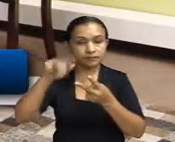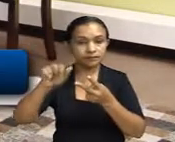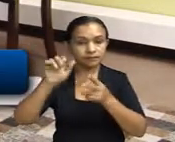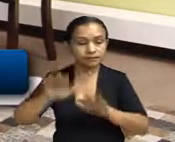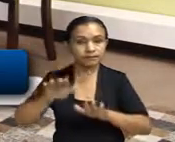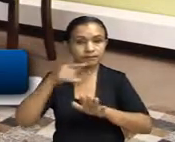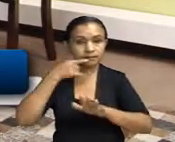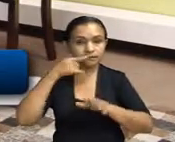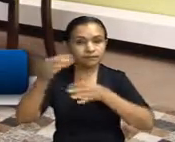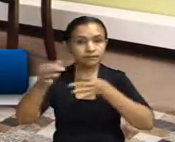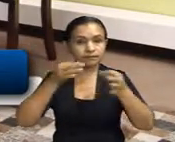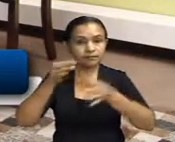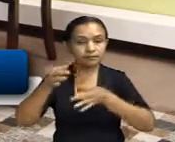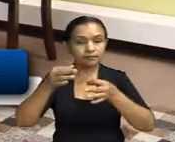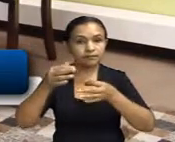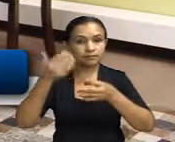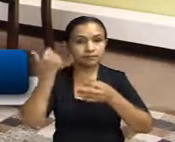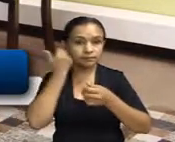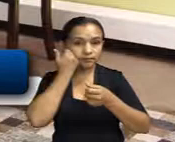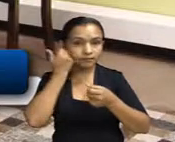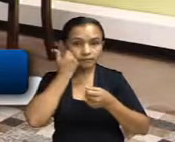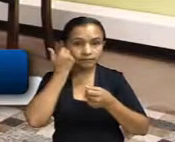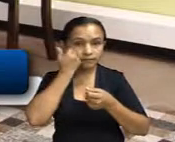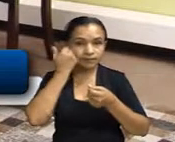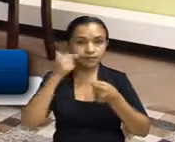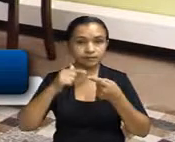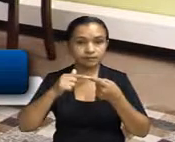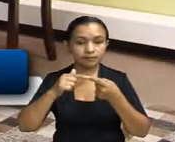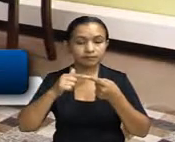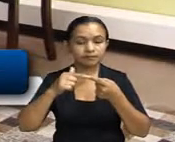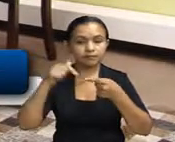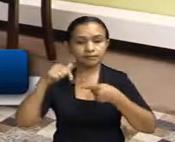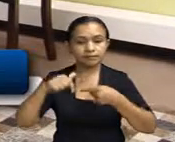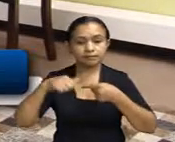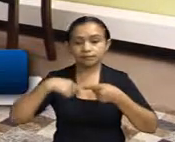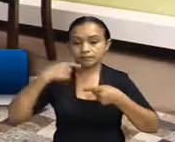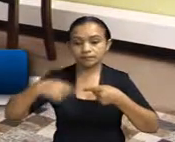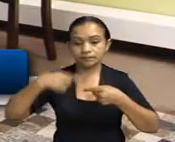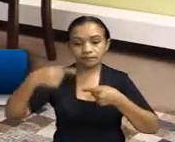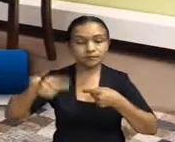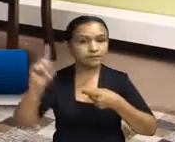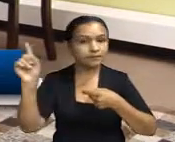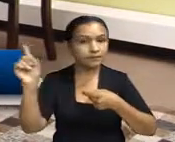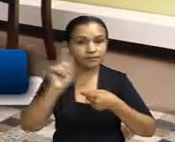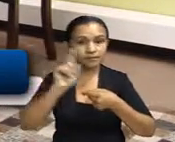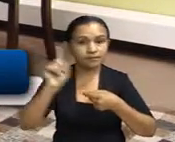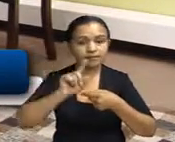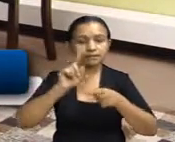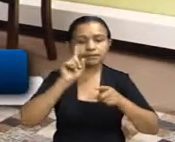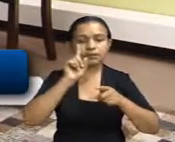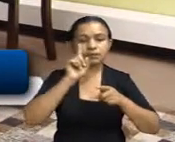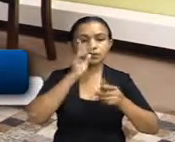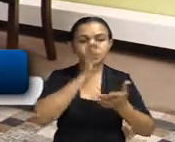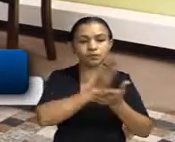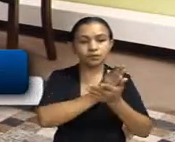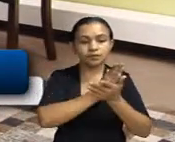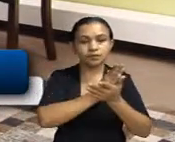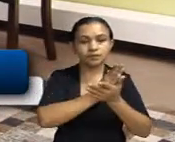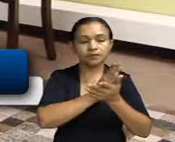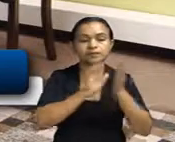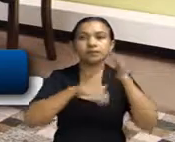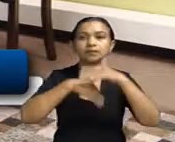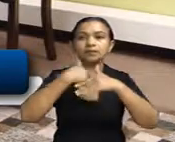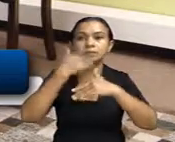tú lo describes. Es un patrón no tan seguido, pero que se presenta en varias ocasiones. Pero que igual es de peligroso. Y es de